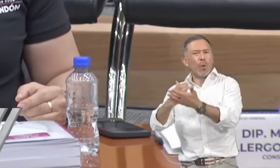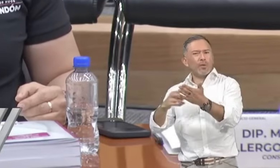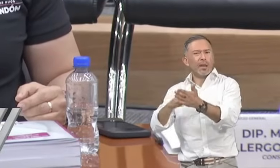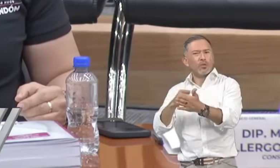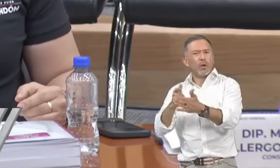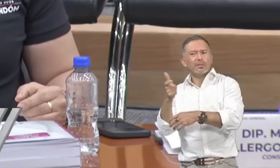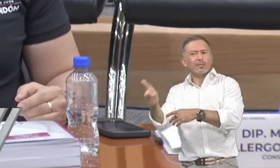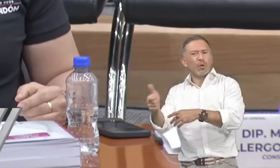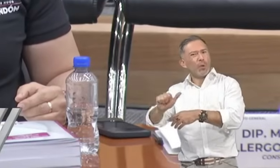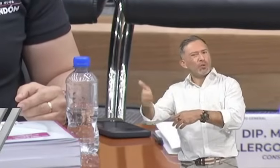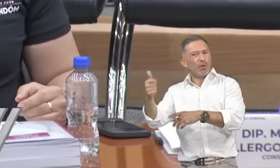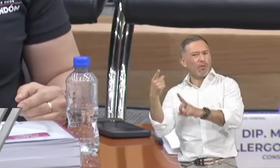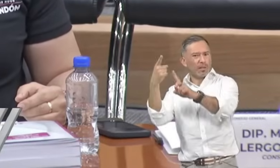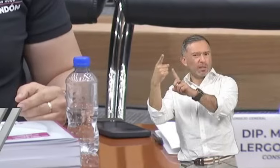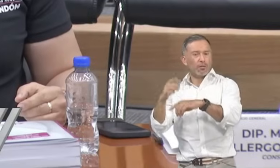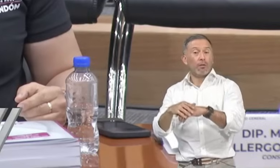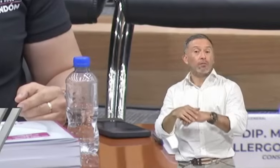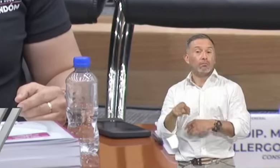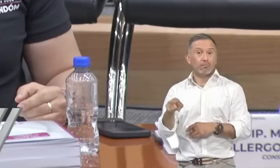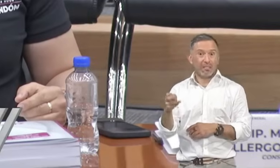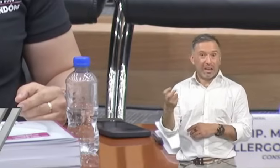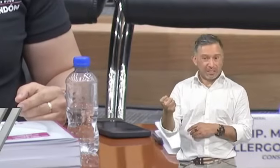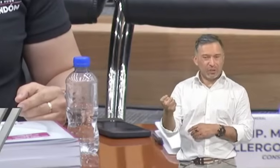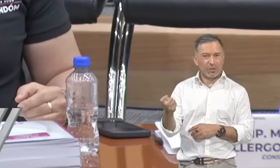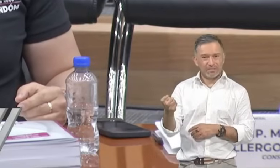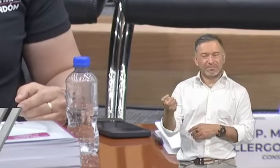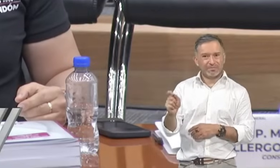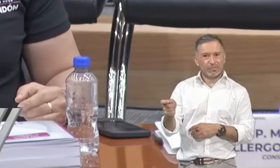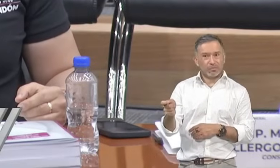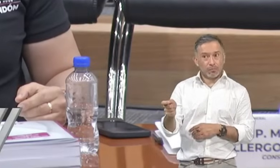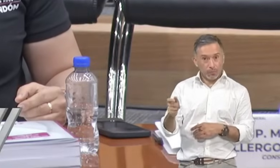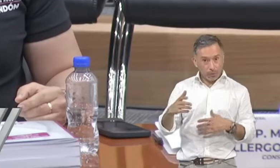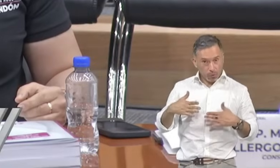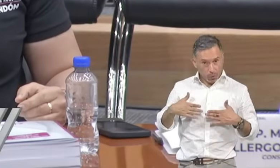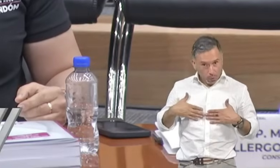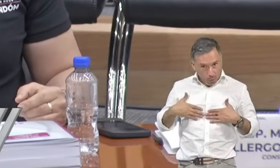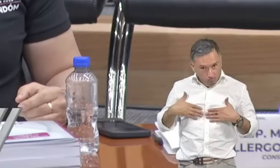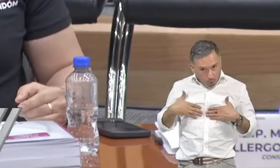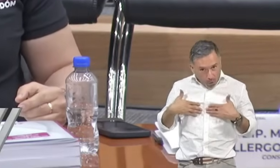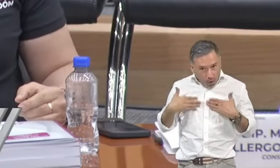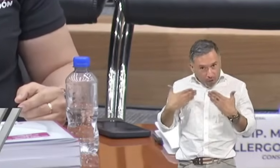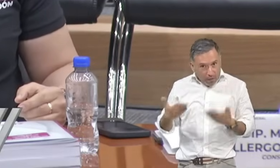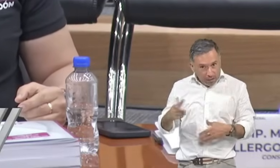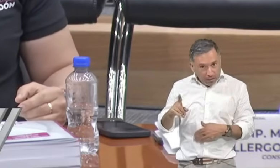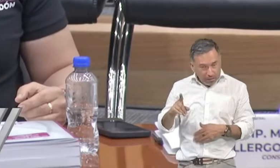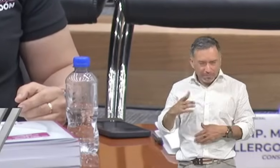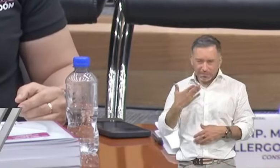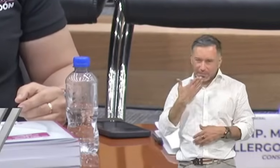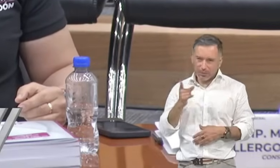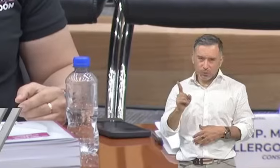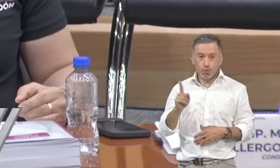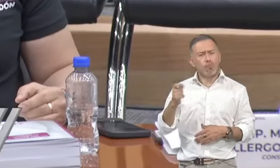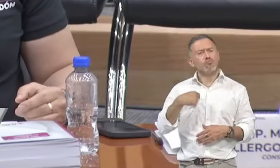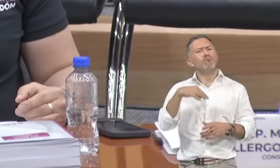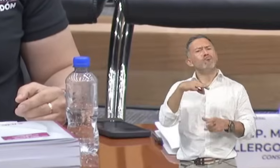donde sale esa escala de alta confianza de que van a arrasar en las elecciones,